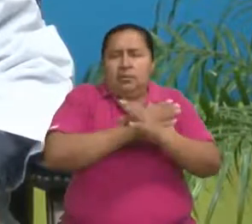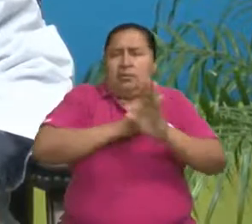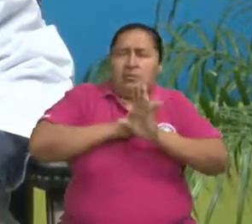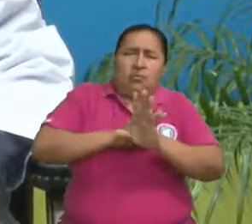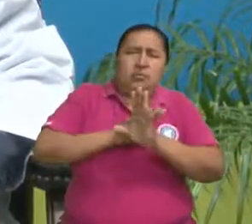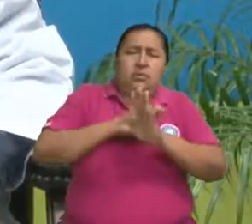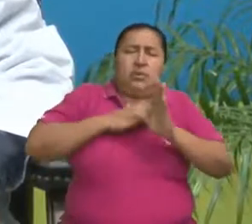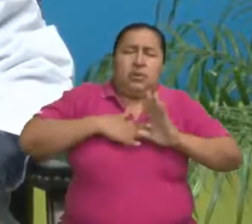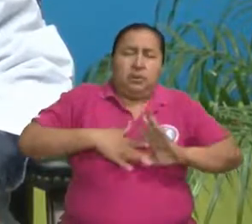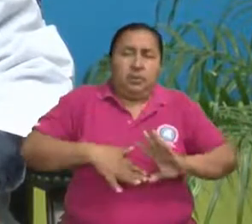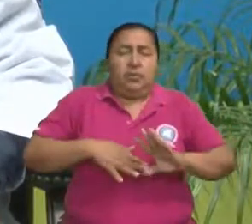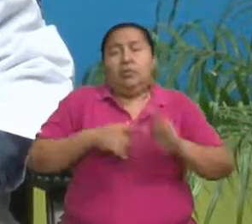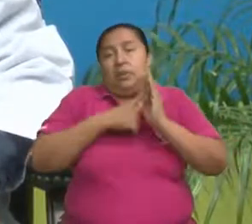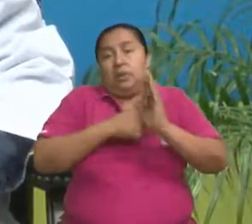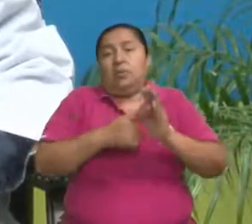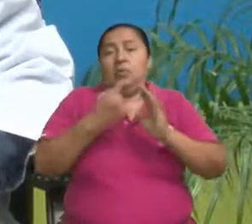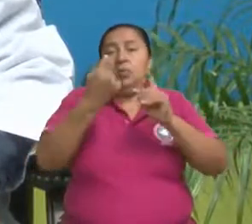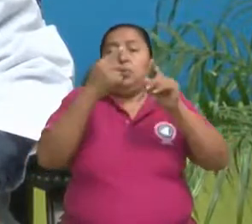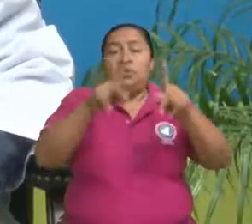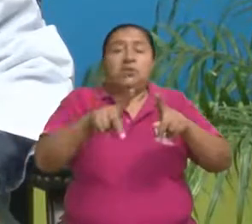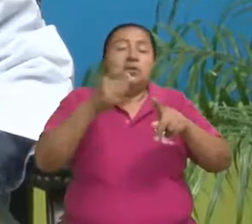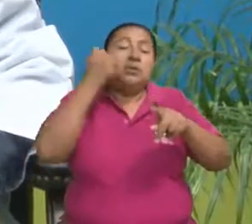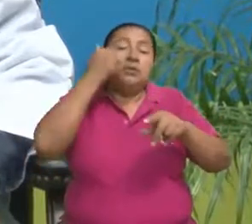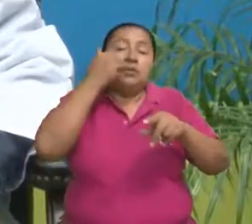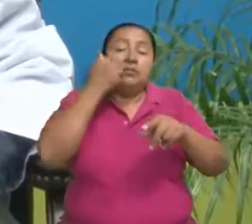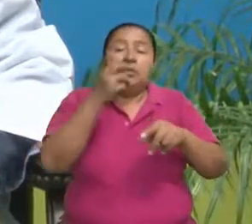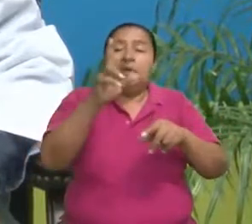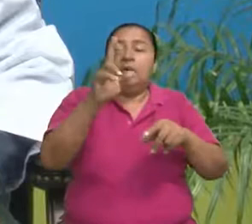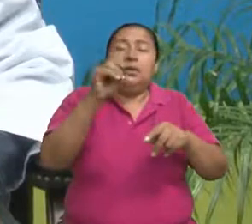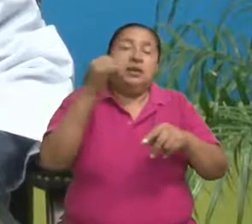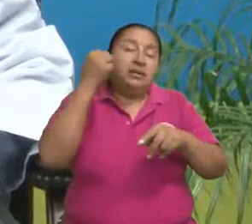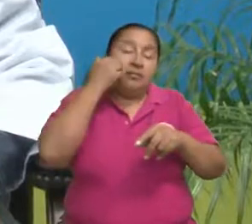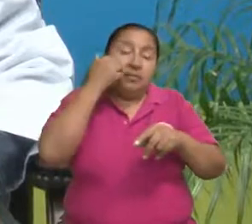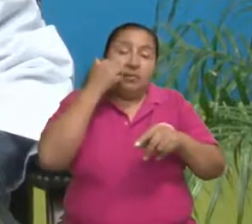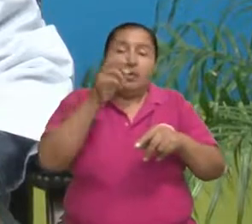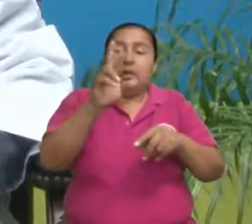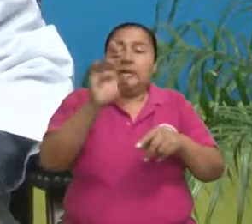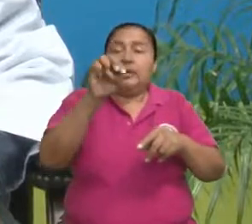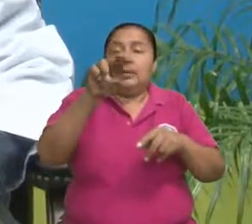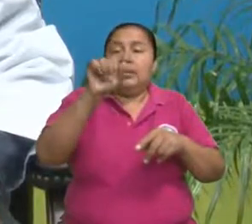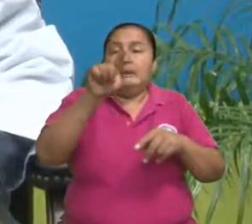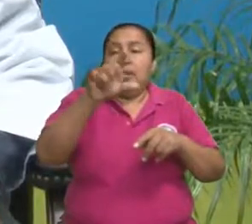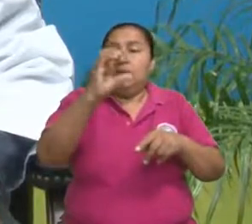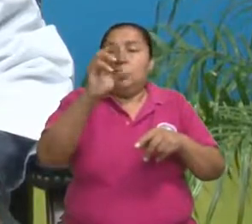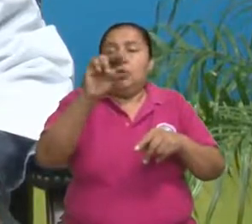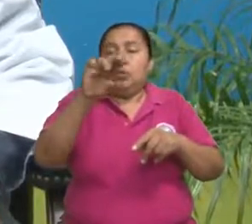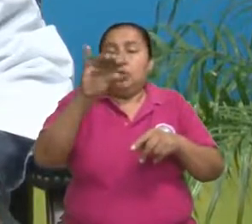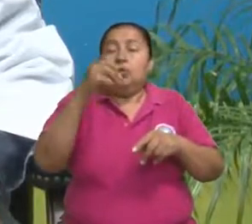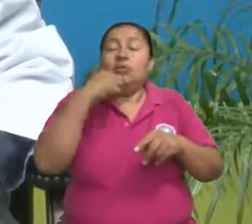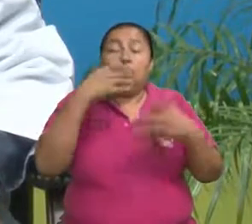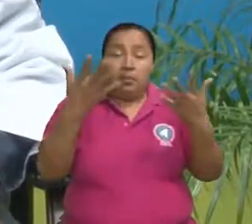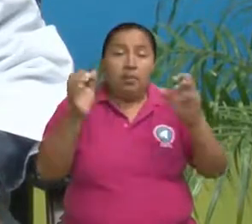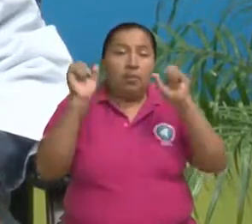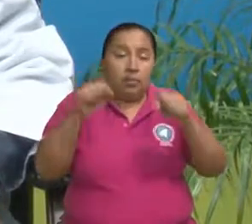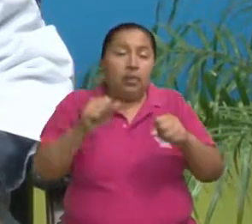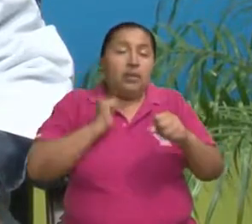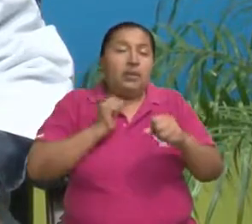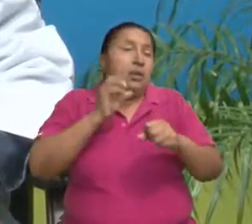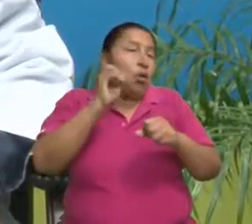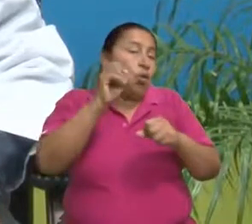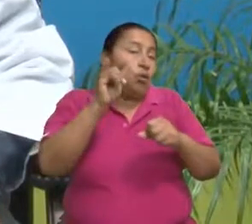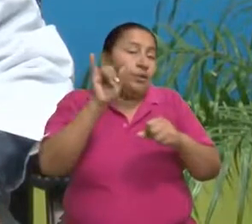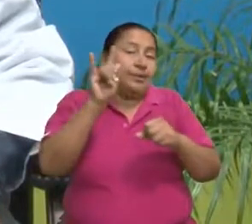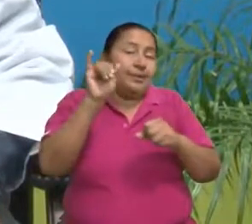ejemplo, un paciente con renal crónico, por ejemplo, también es propenso a padecer de otitis